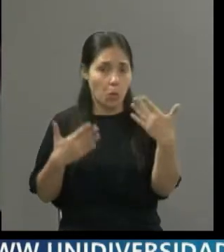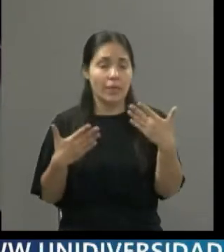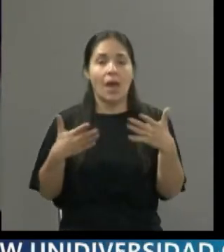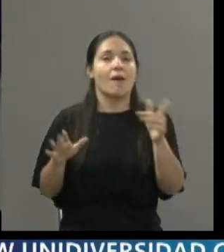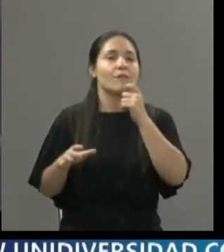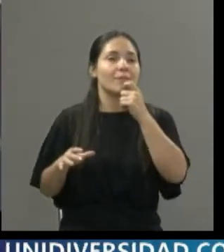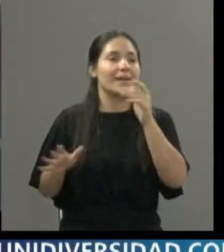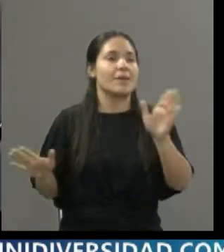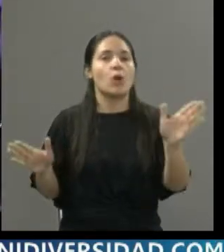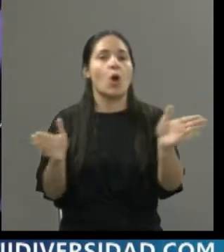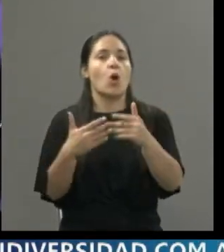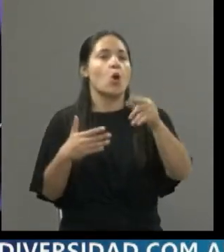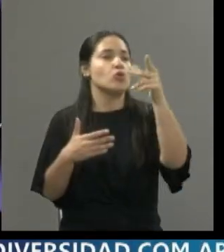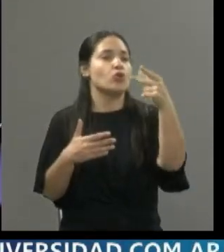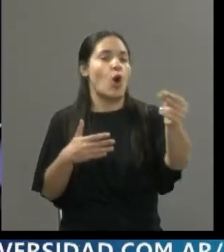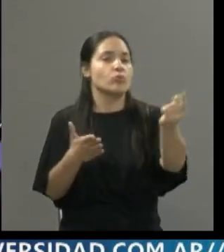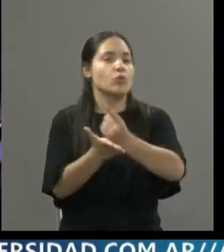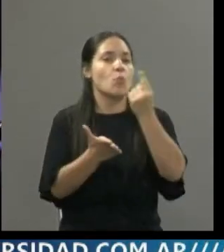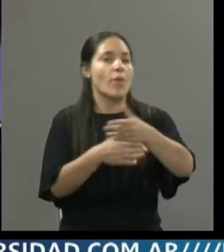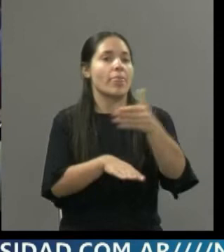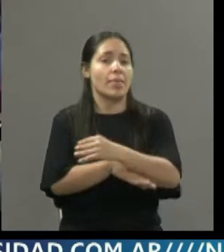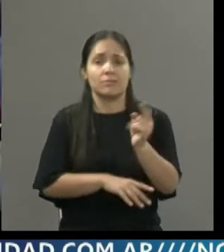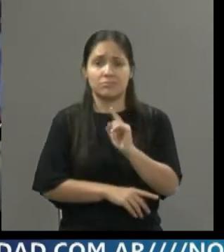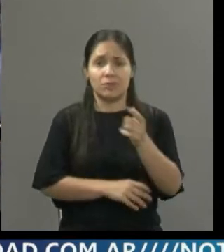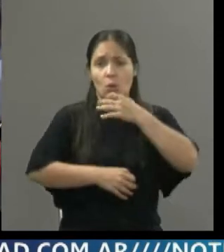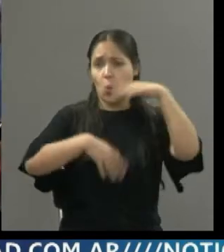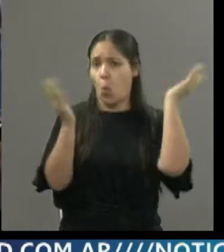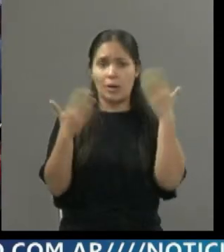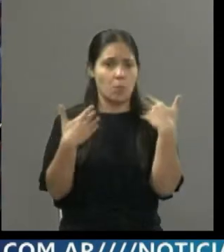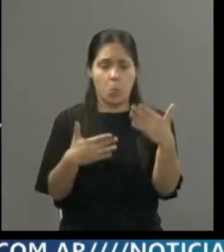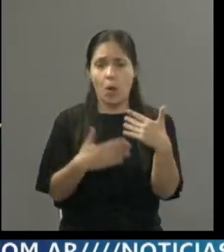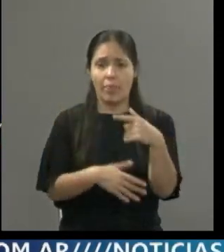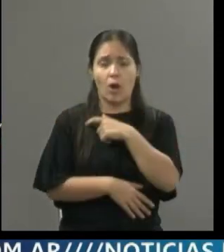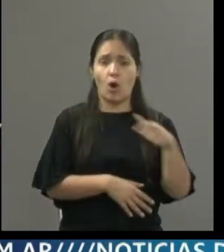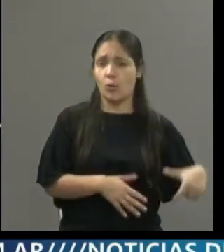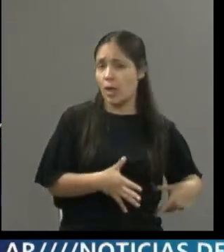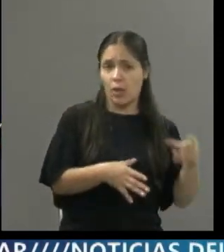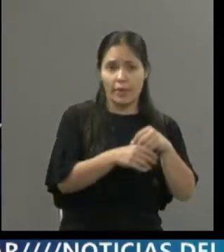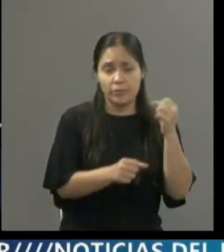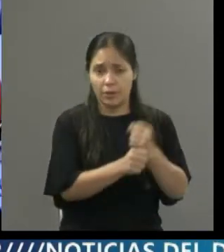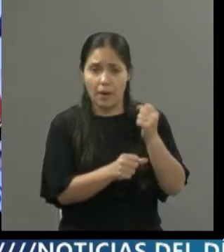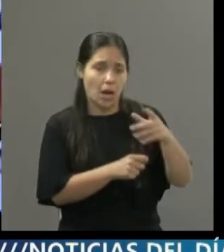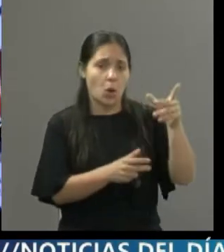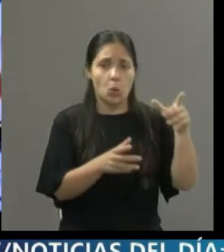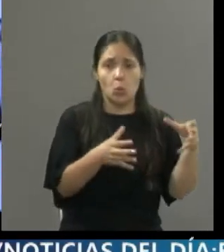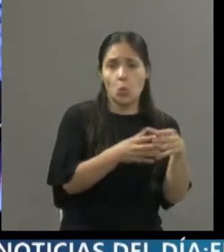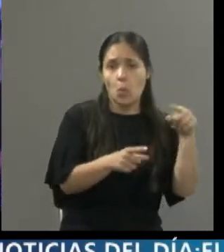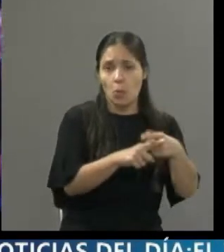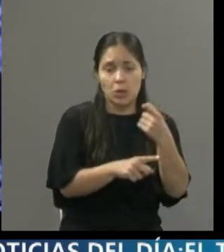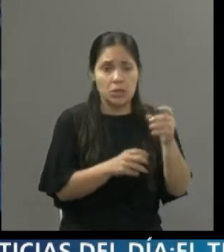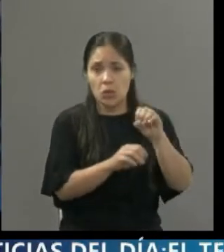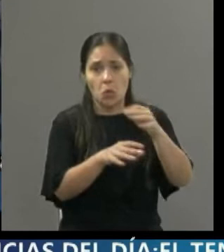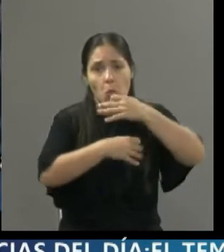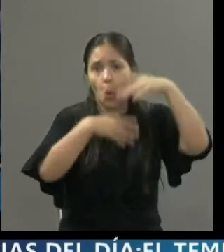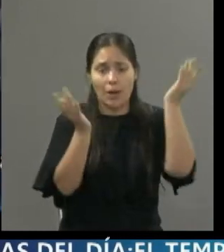para nadie, de ninguna fuerza política, de ningún espacio, de ningún poder del Estado. Justamente la idea del informe es acercar